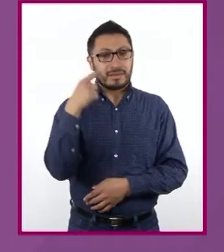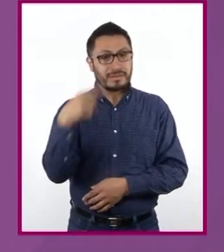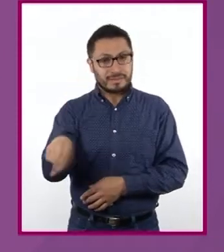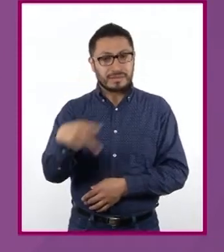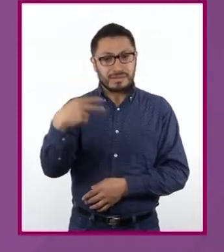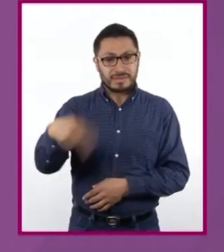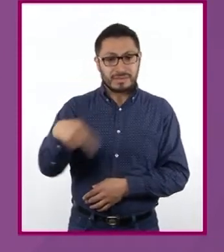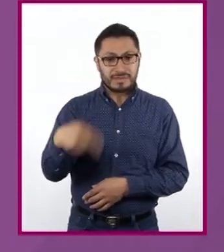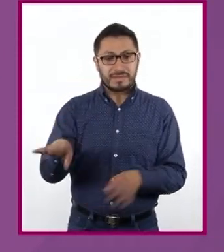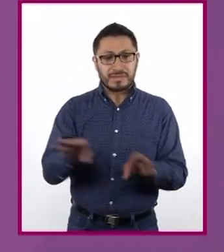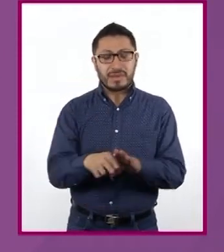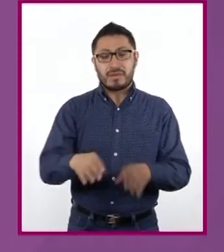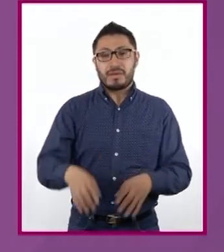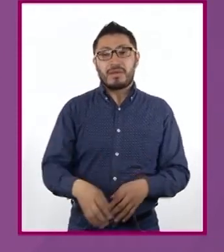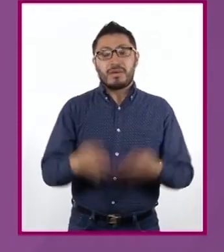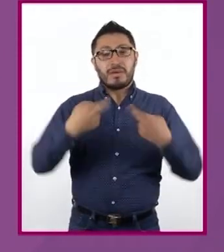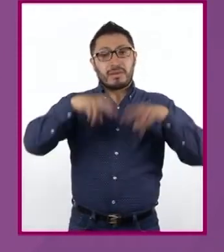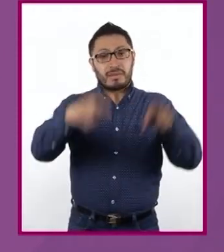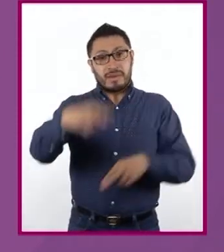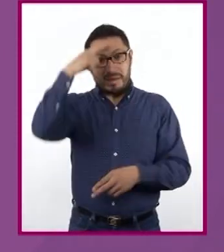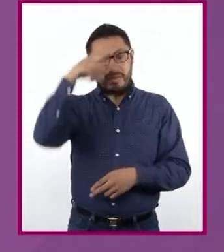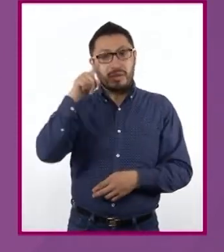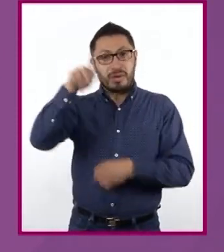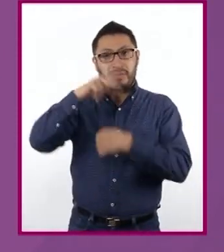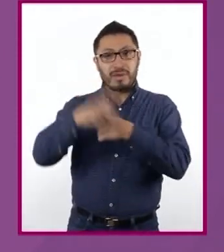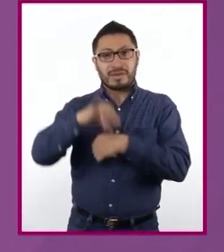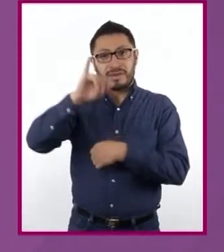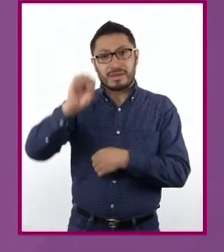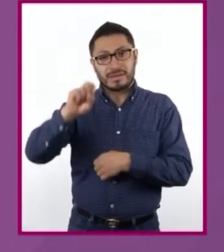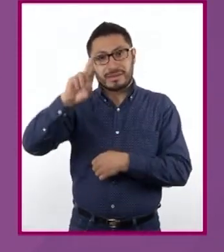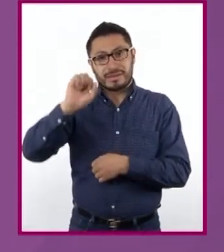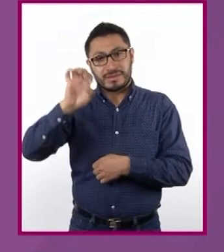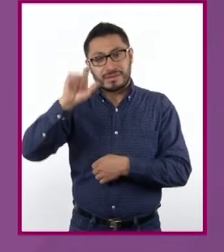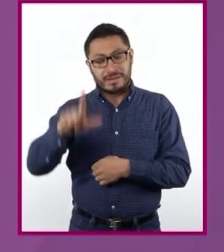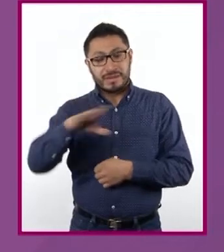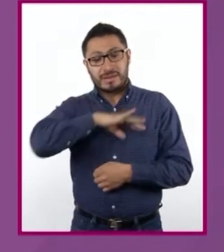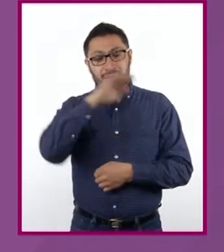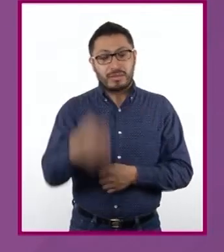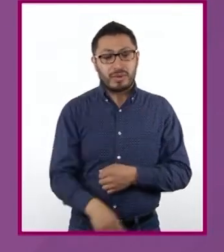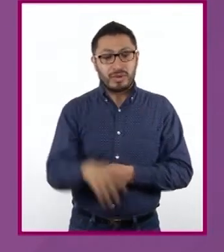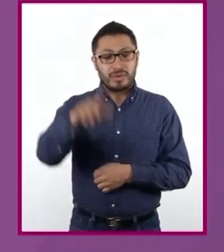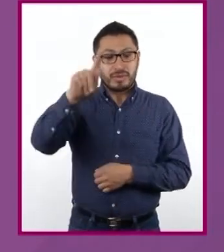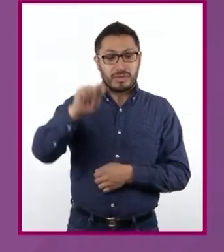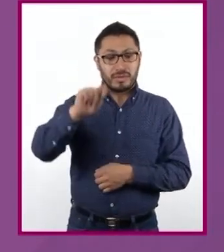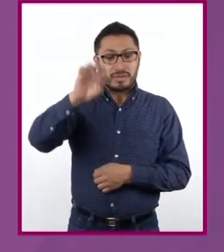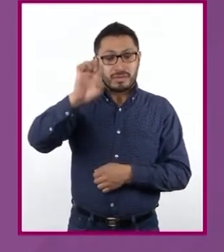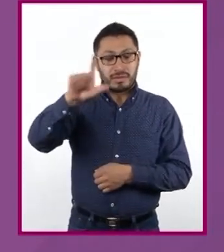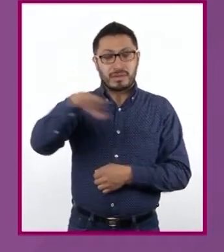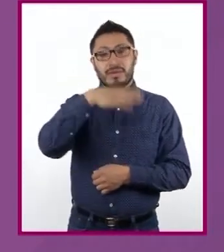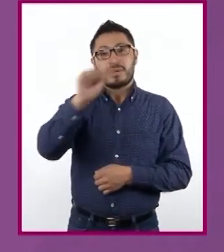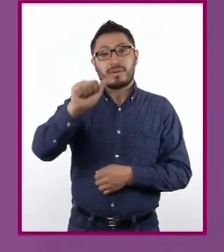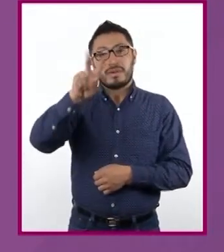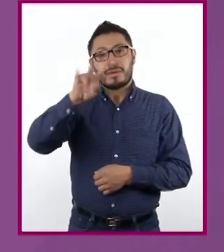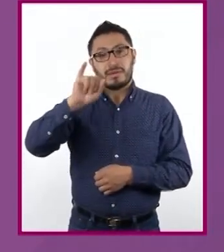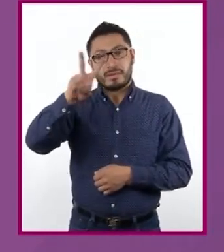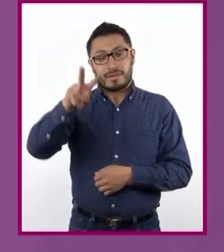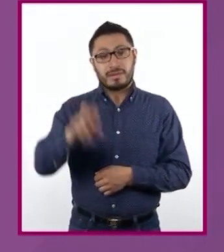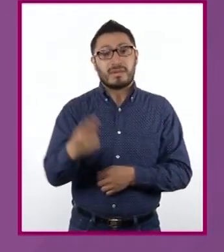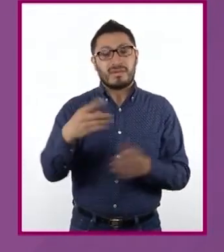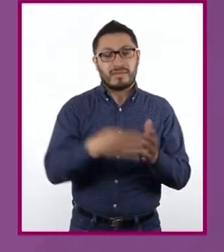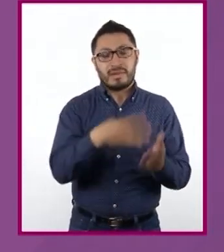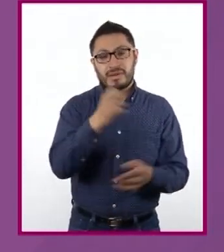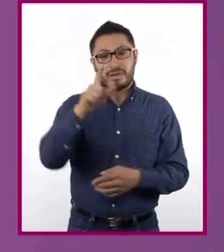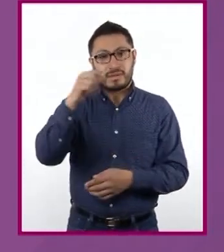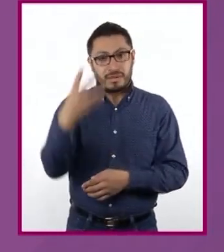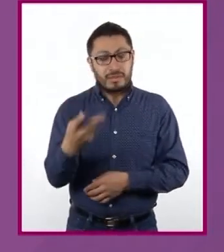nombrada embajadora de México en Israel. Murió en Tel Aviv en 1974. Pero su aguda pluma